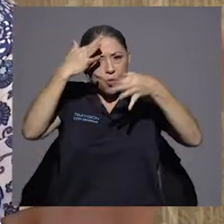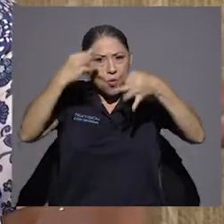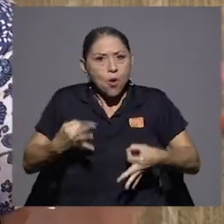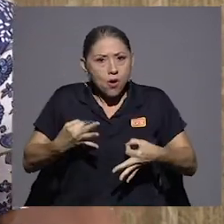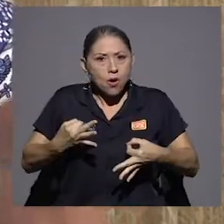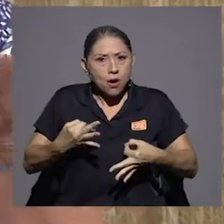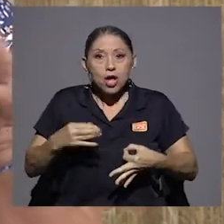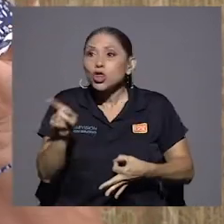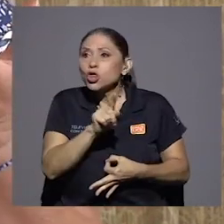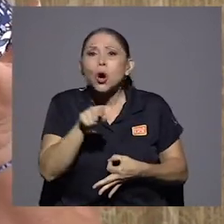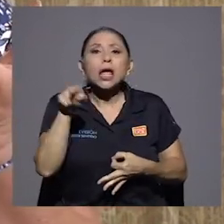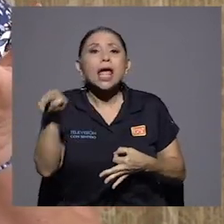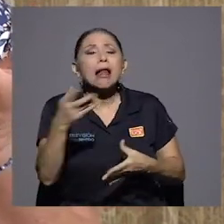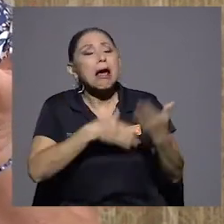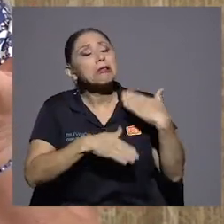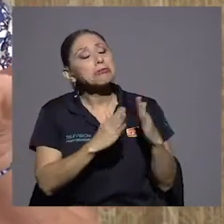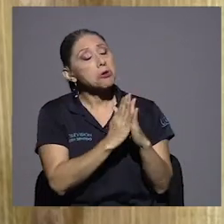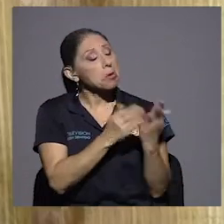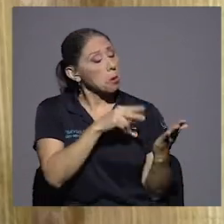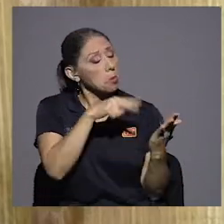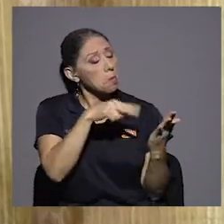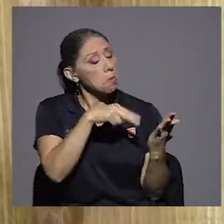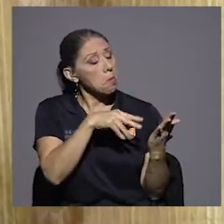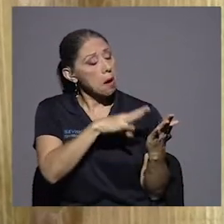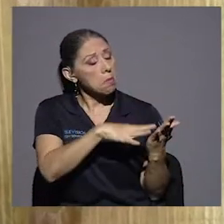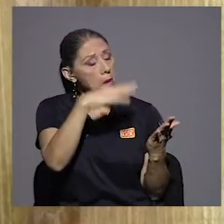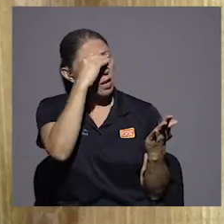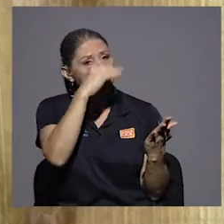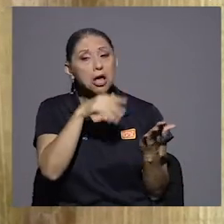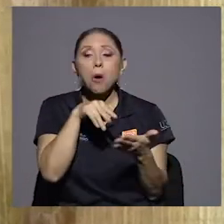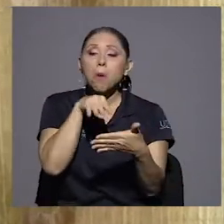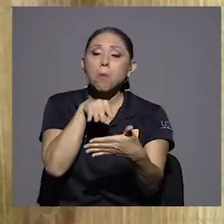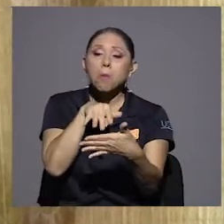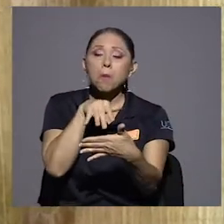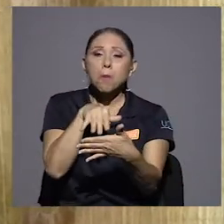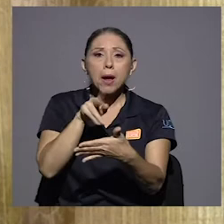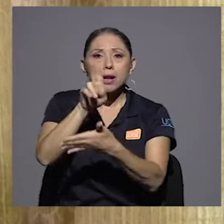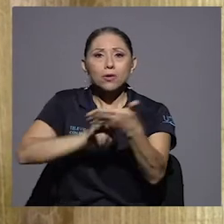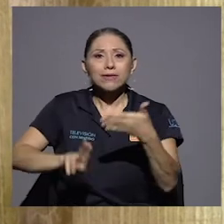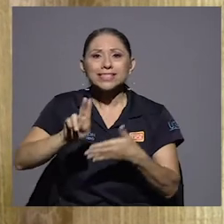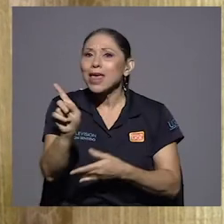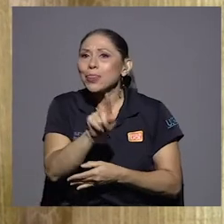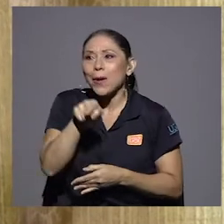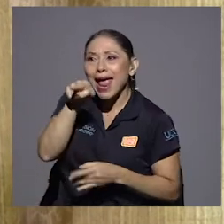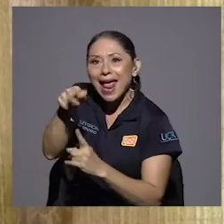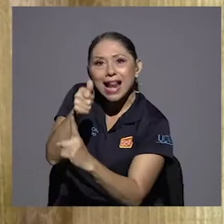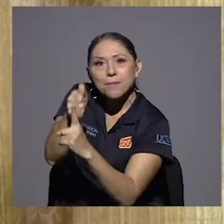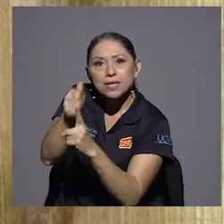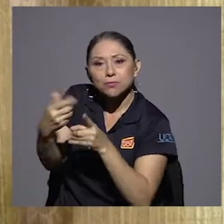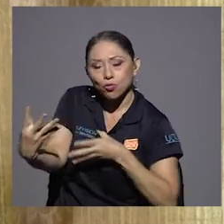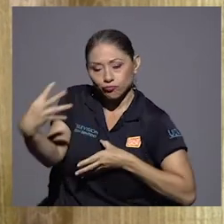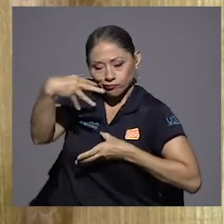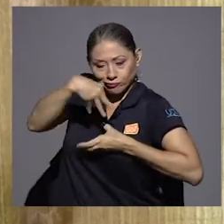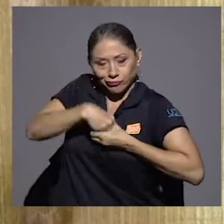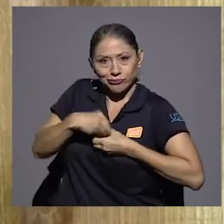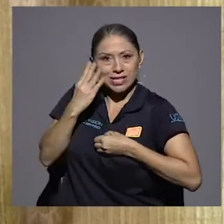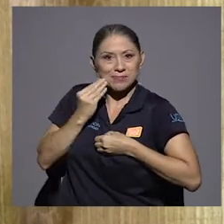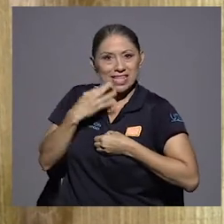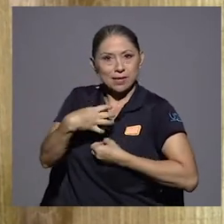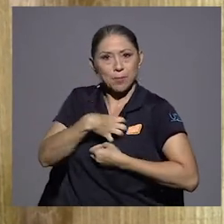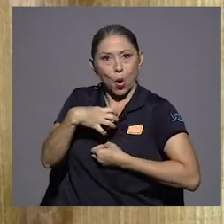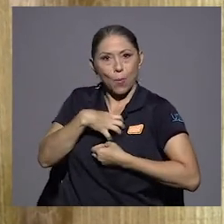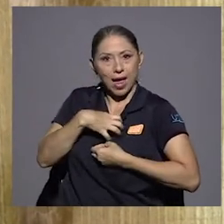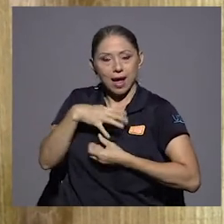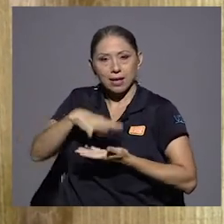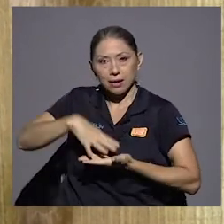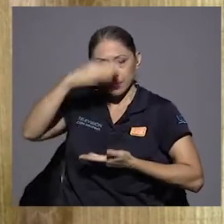cuestión que se lee en un libro, no es una cuestión que se aprende en la universidad. Es una cuestión que se aprendió en la vida. Sí, y este año justo